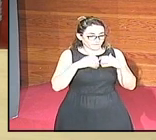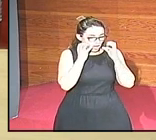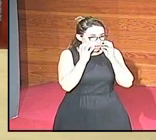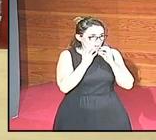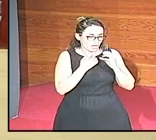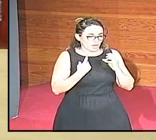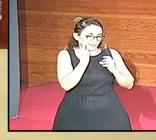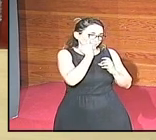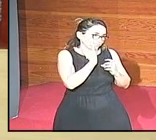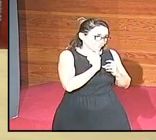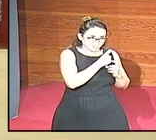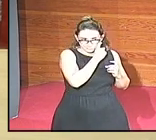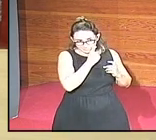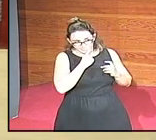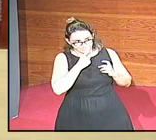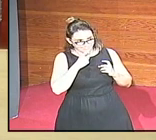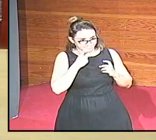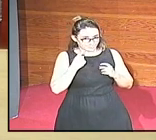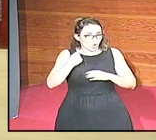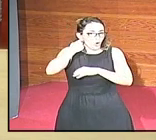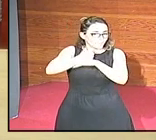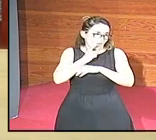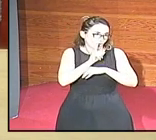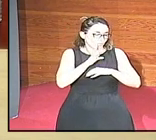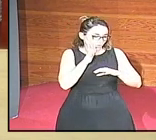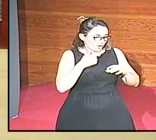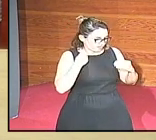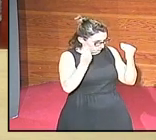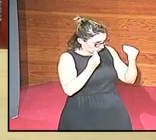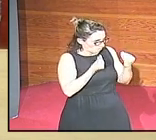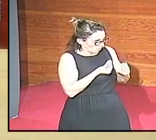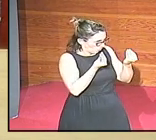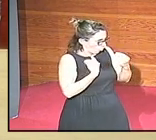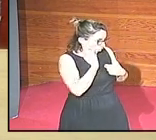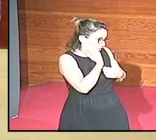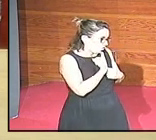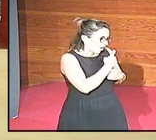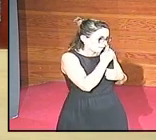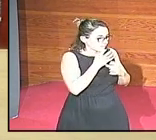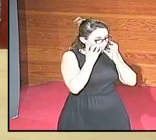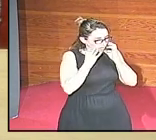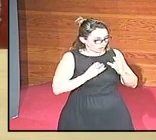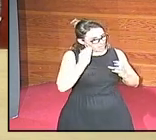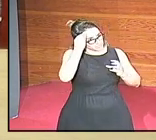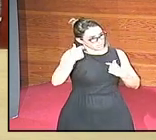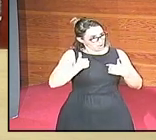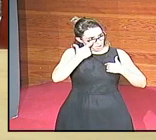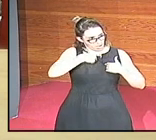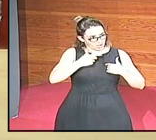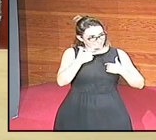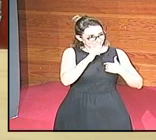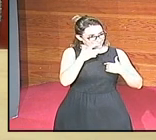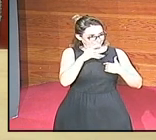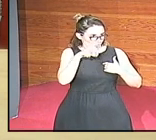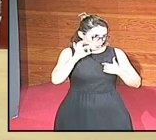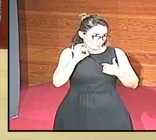No es que me tuviera que afeitar, no me obligaron a afeitarme, pero me pareció prudente que no me volvieran a tomar por un checheno. Pero estas cosas pasan, tú ten en cuenta que mucha